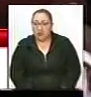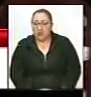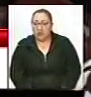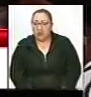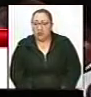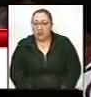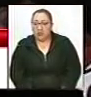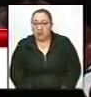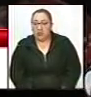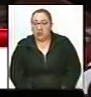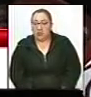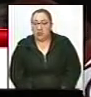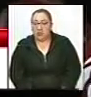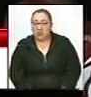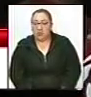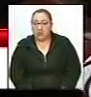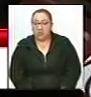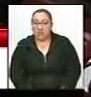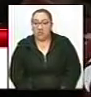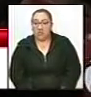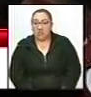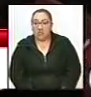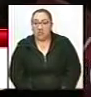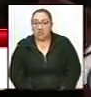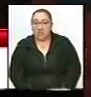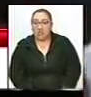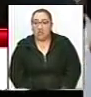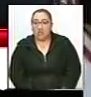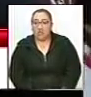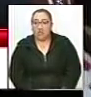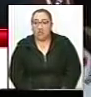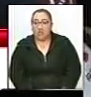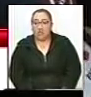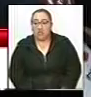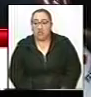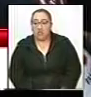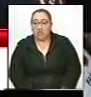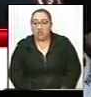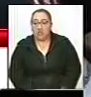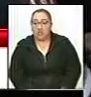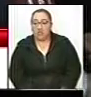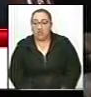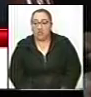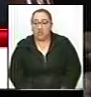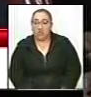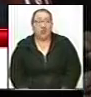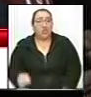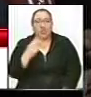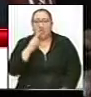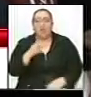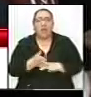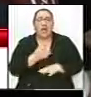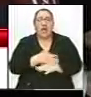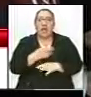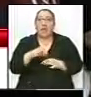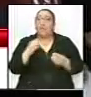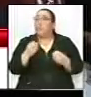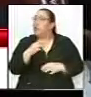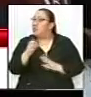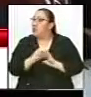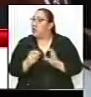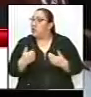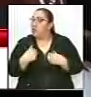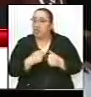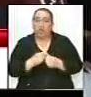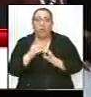en el próximo Pleno, como lo han solicitado algunas parlamentarias? No se vio en el Pleno anterior porque el proyecto no cuenta aún